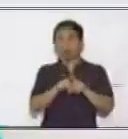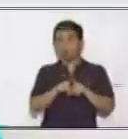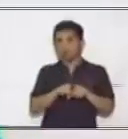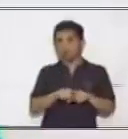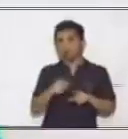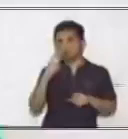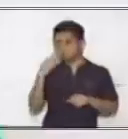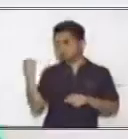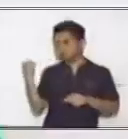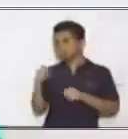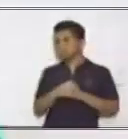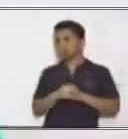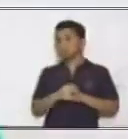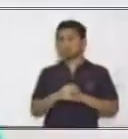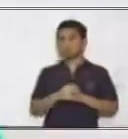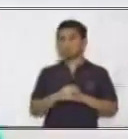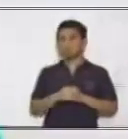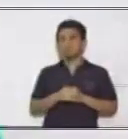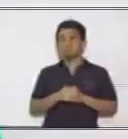Así.